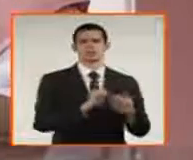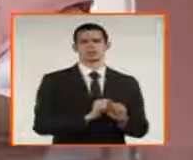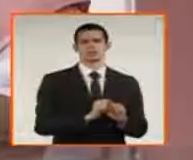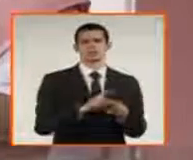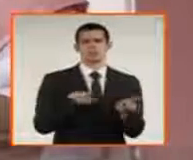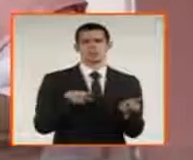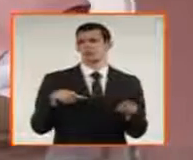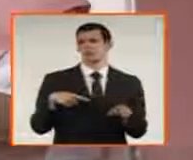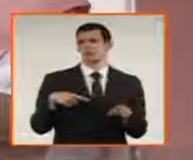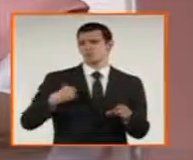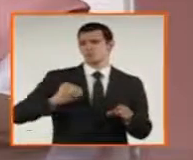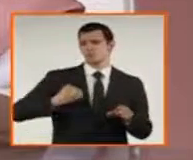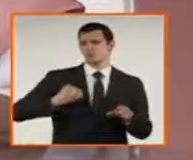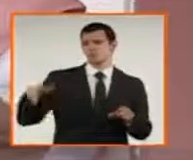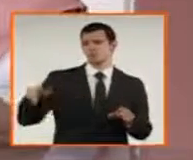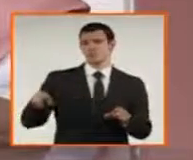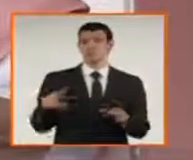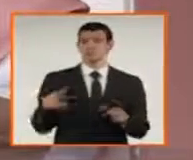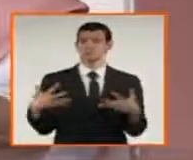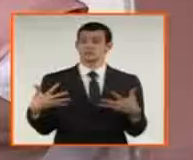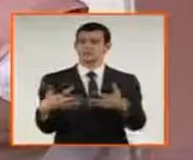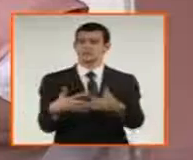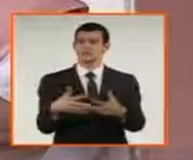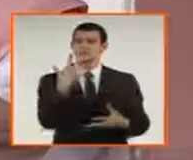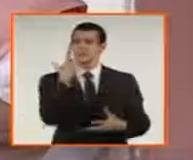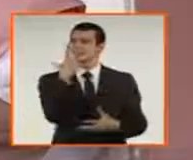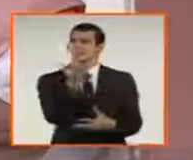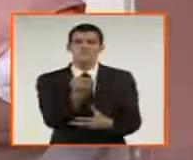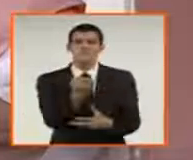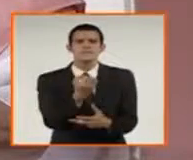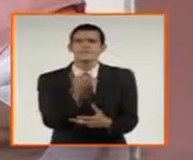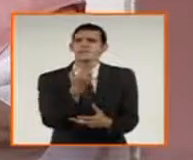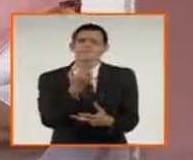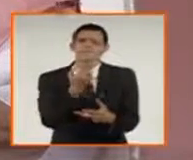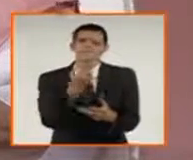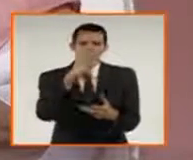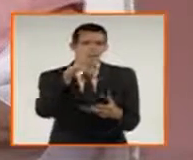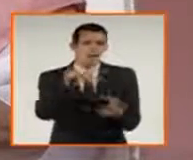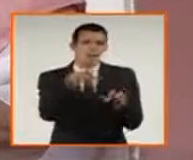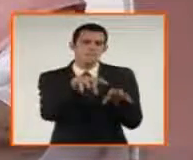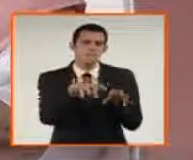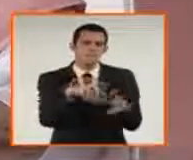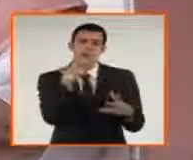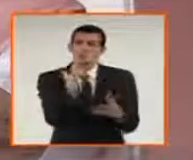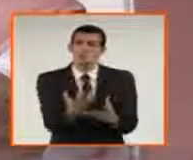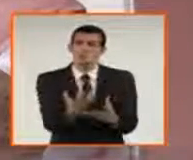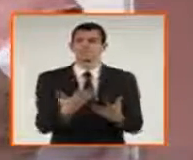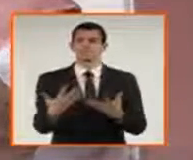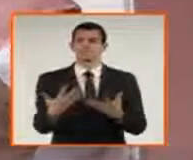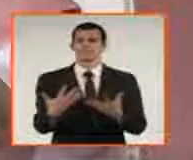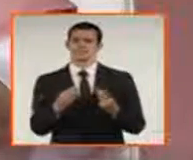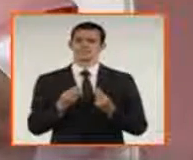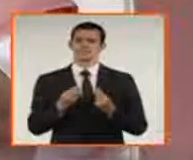vinculado, se unen mucho en una relación interesantísima que todos hemos vivido, y